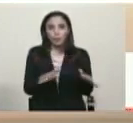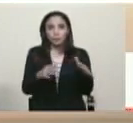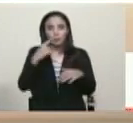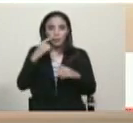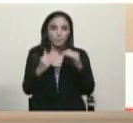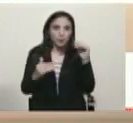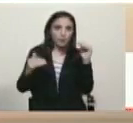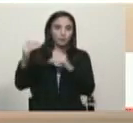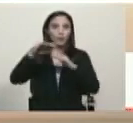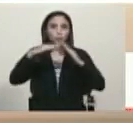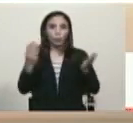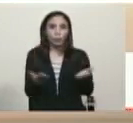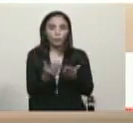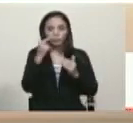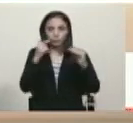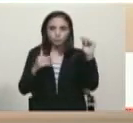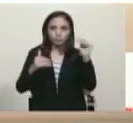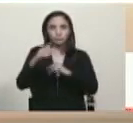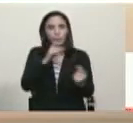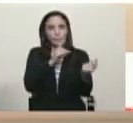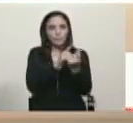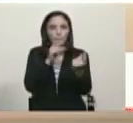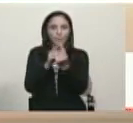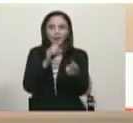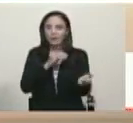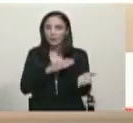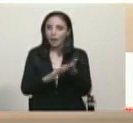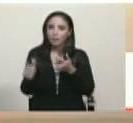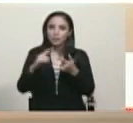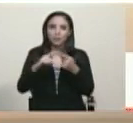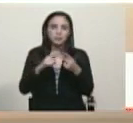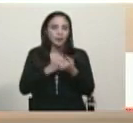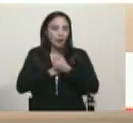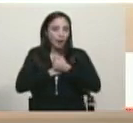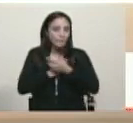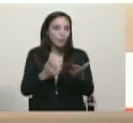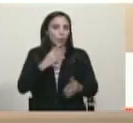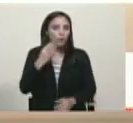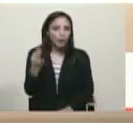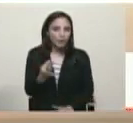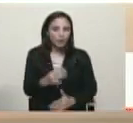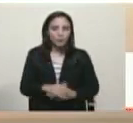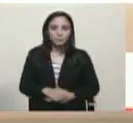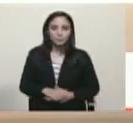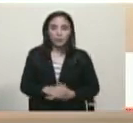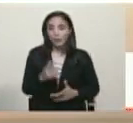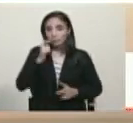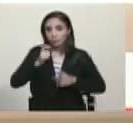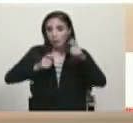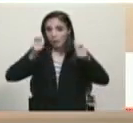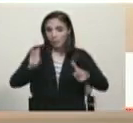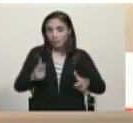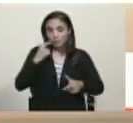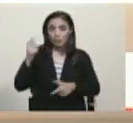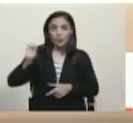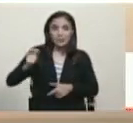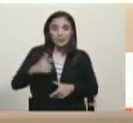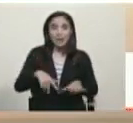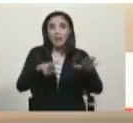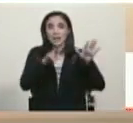nivel mundial para atender de manera gratuita, con amor, con calidad, a las personas que lo necesitan,